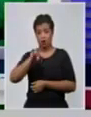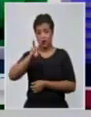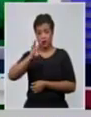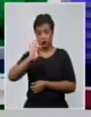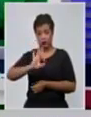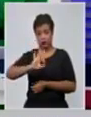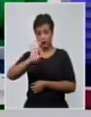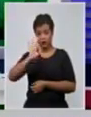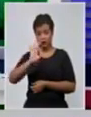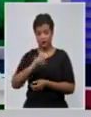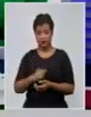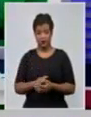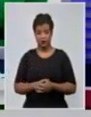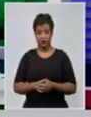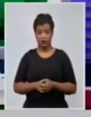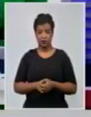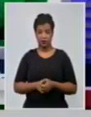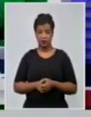52,3%.